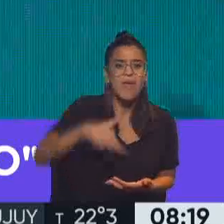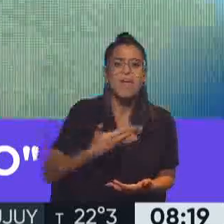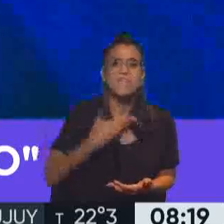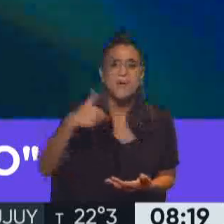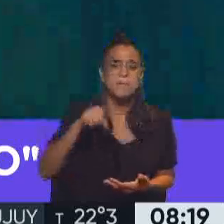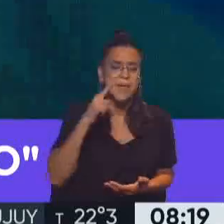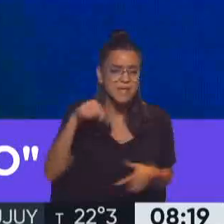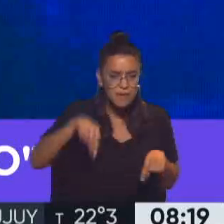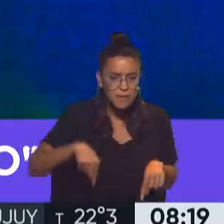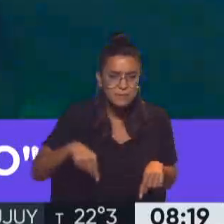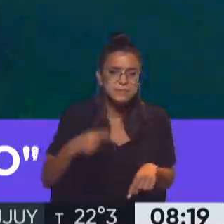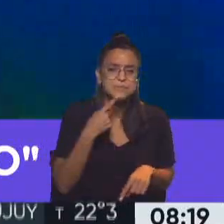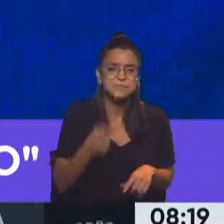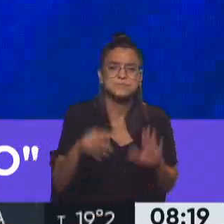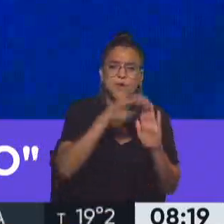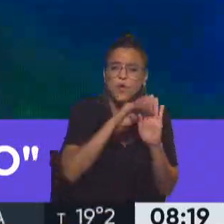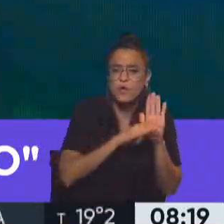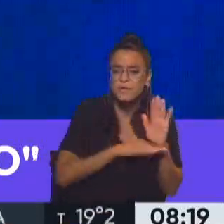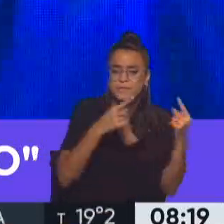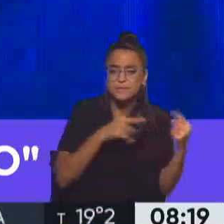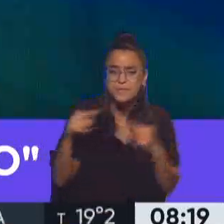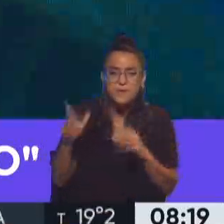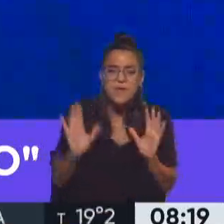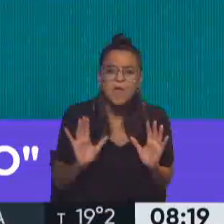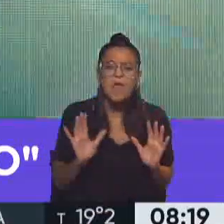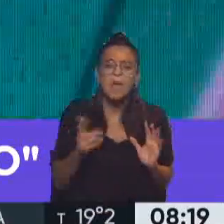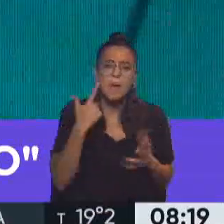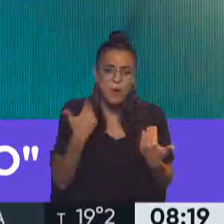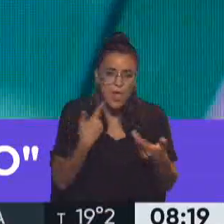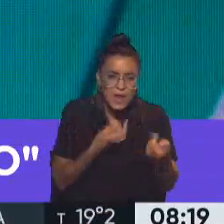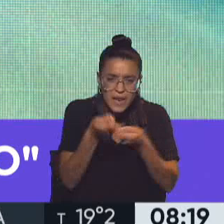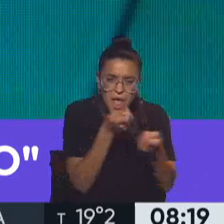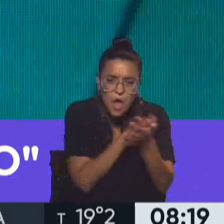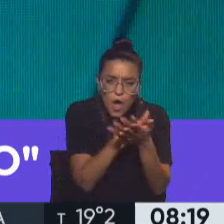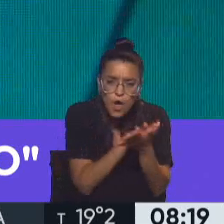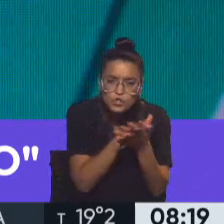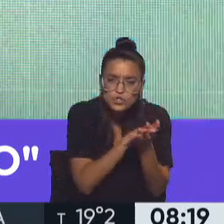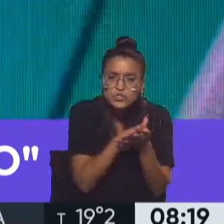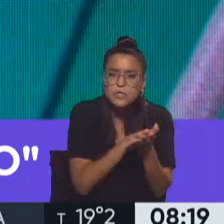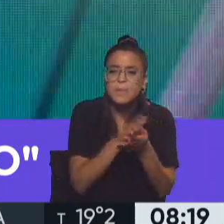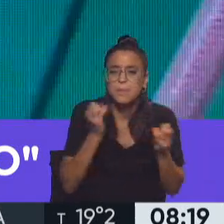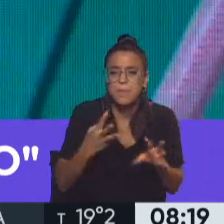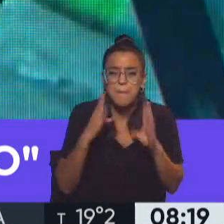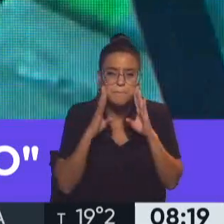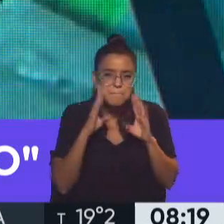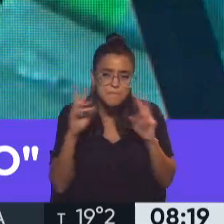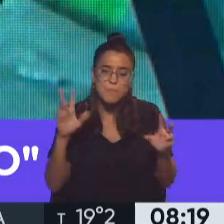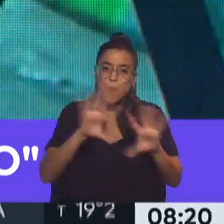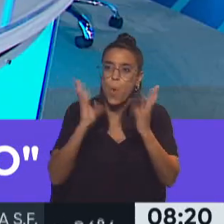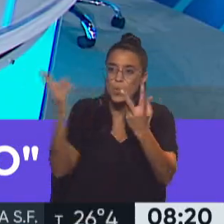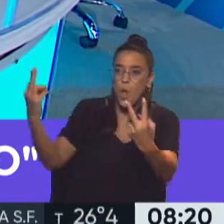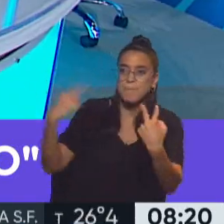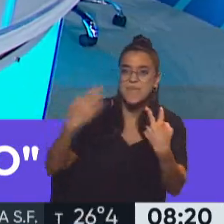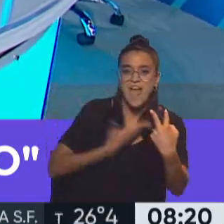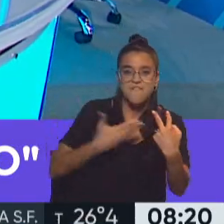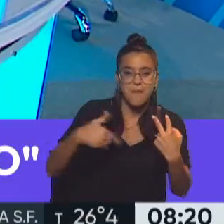se sienta con condiciones diferentes para poder negociar, porque la verdad está con la mirada del mundo